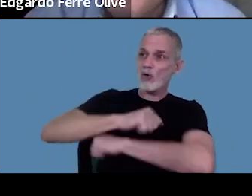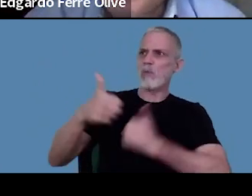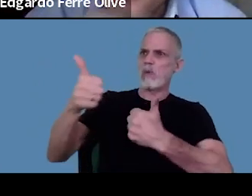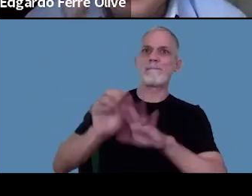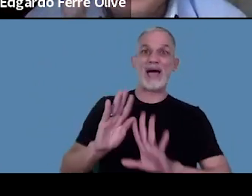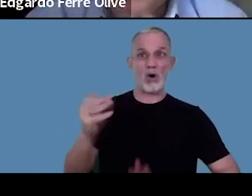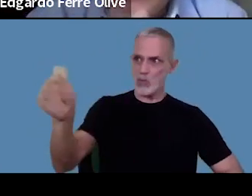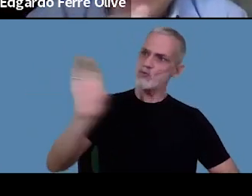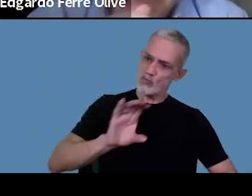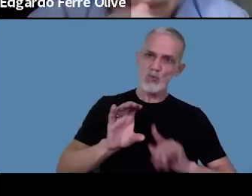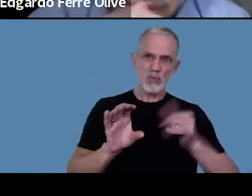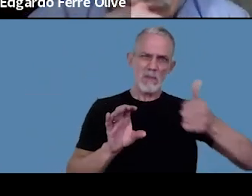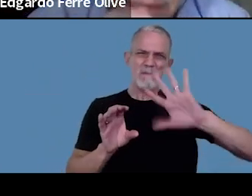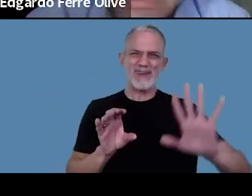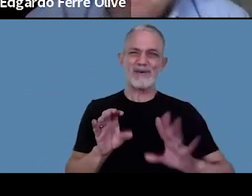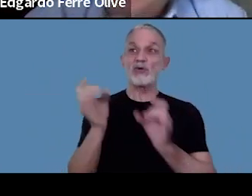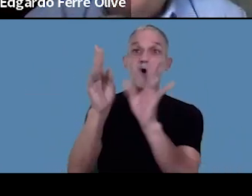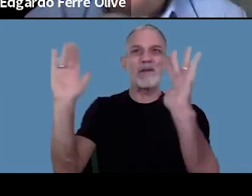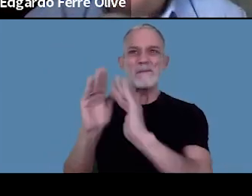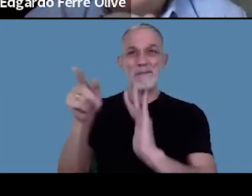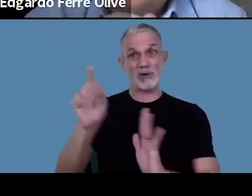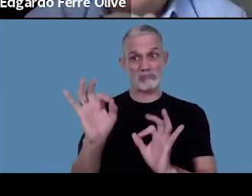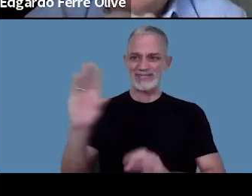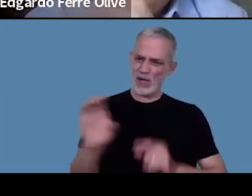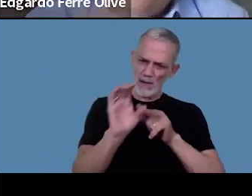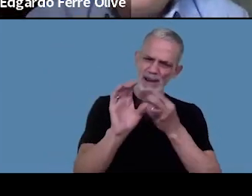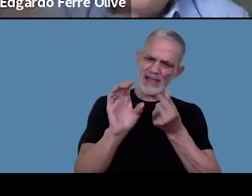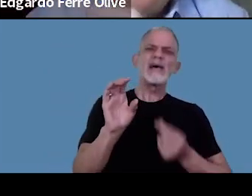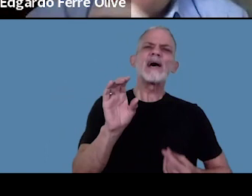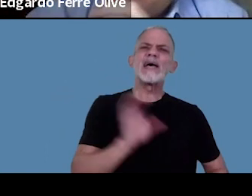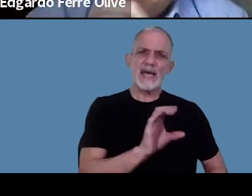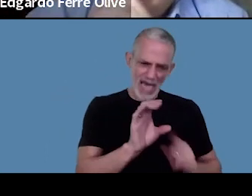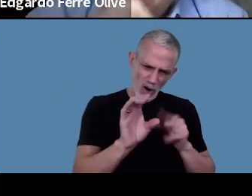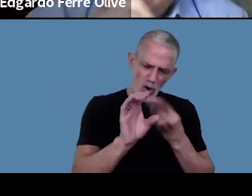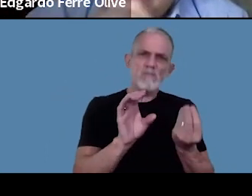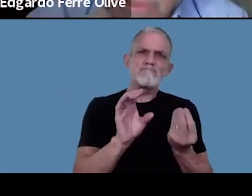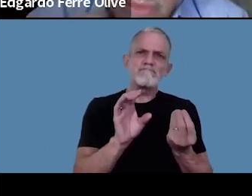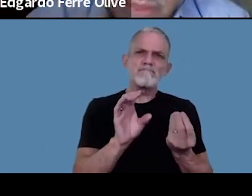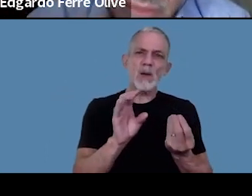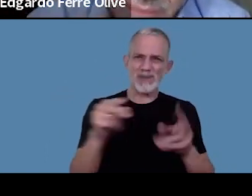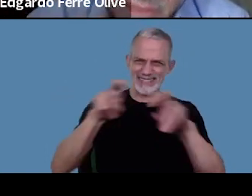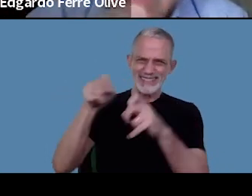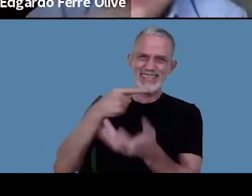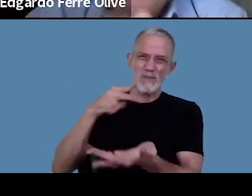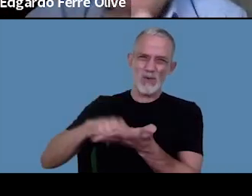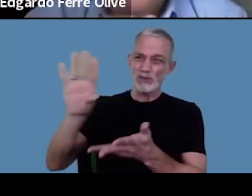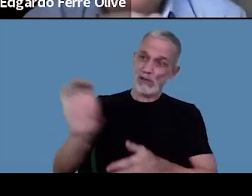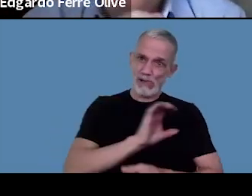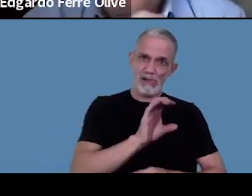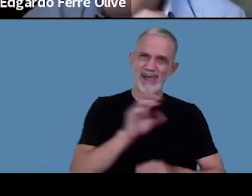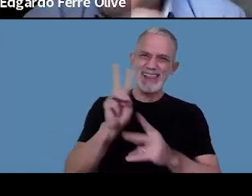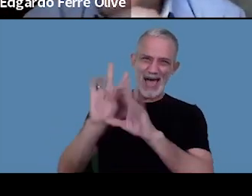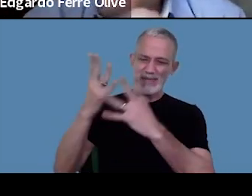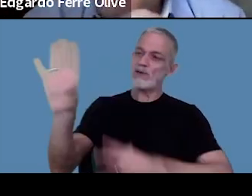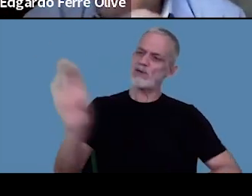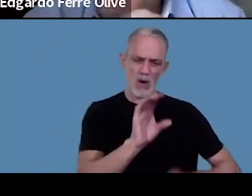contaminar menos. Pero también lo que puedo hacer es, por ese ingreso con ese ingreso que yo tengo del impuesto ambiental, puedo